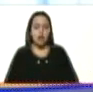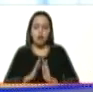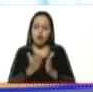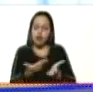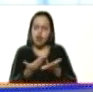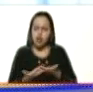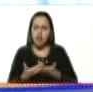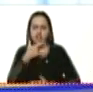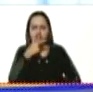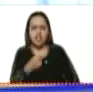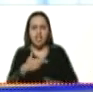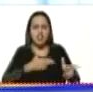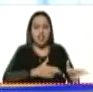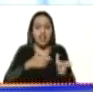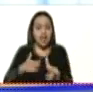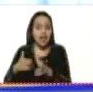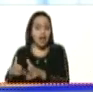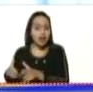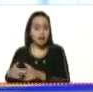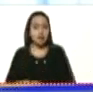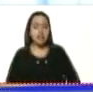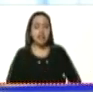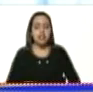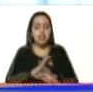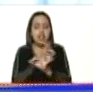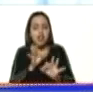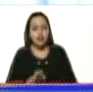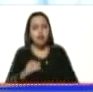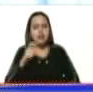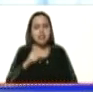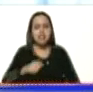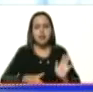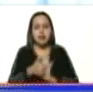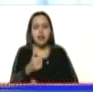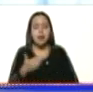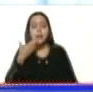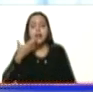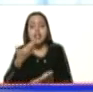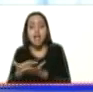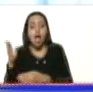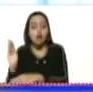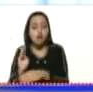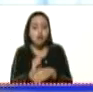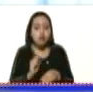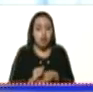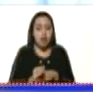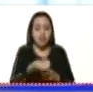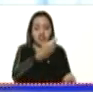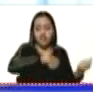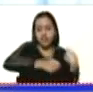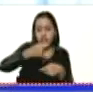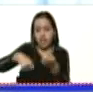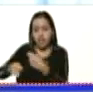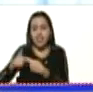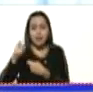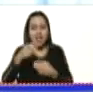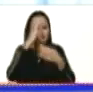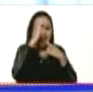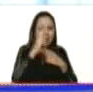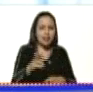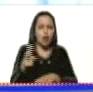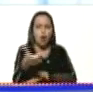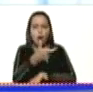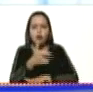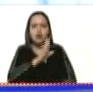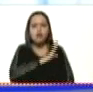armas en los términos que parezcan más favorables. Pedirán que se proteja nuestro comercio y que sea respetado nuestro